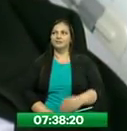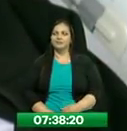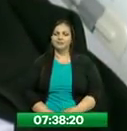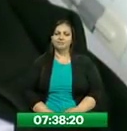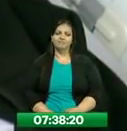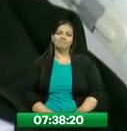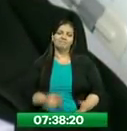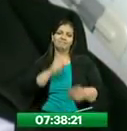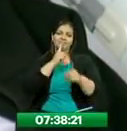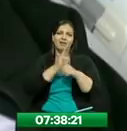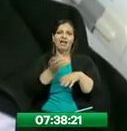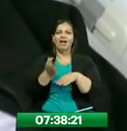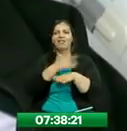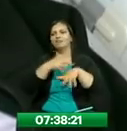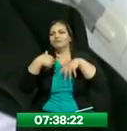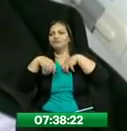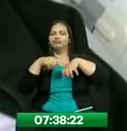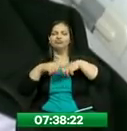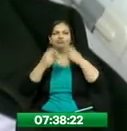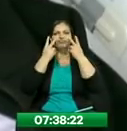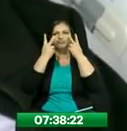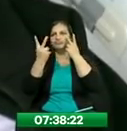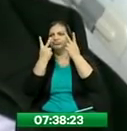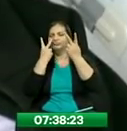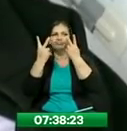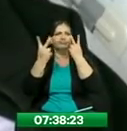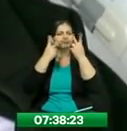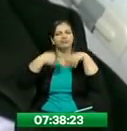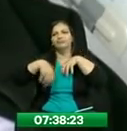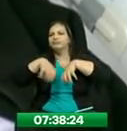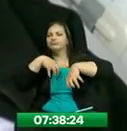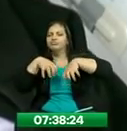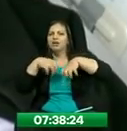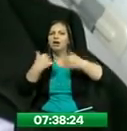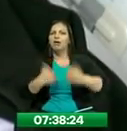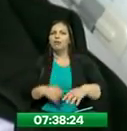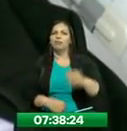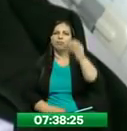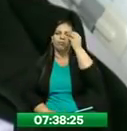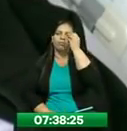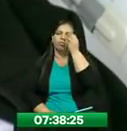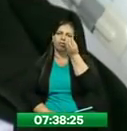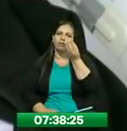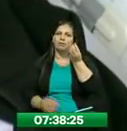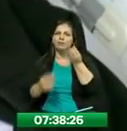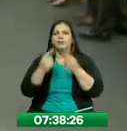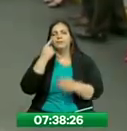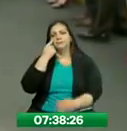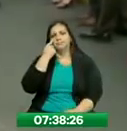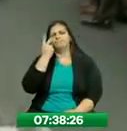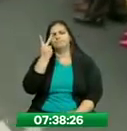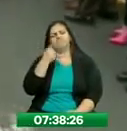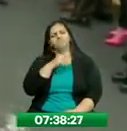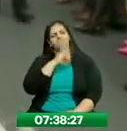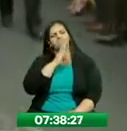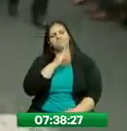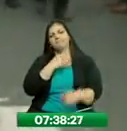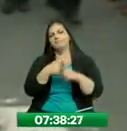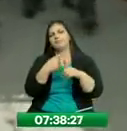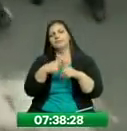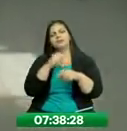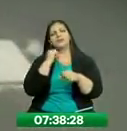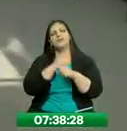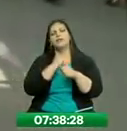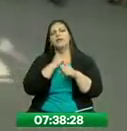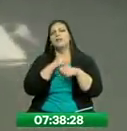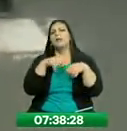algunas cosas, pero yo me siento motivado, me gusta mi trabajo y quiero seguir haciéndolo. En medio de una emotiva calle